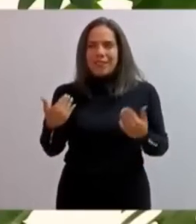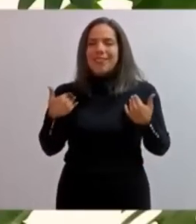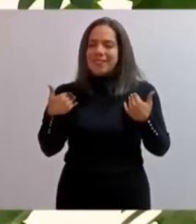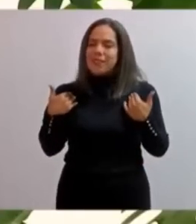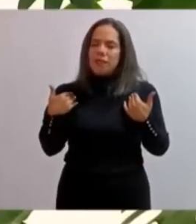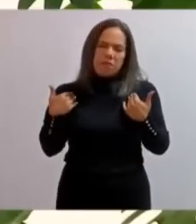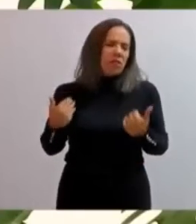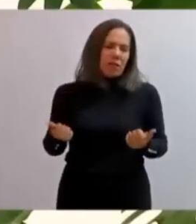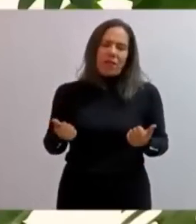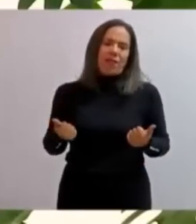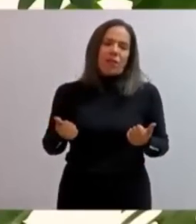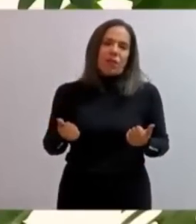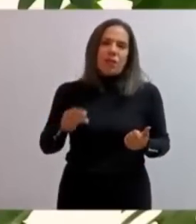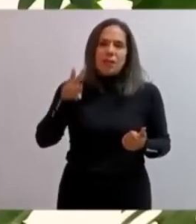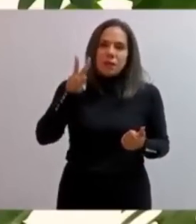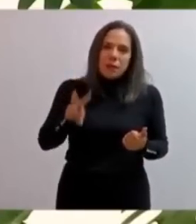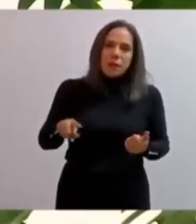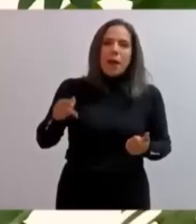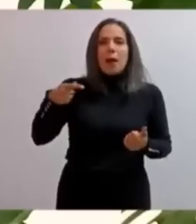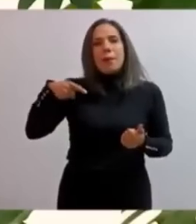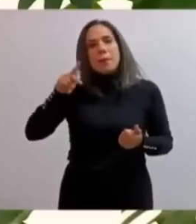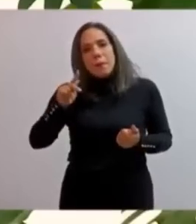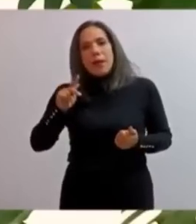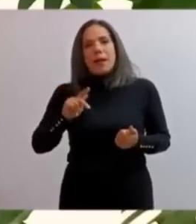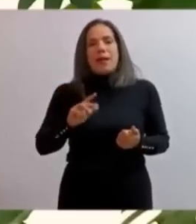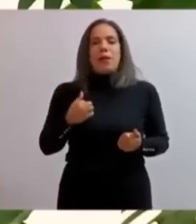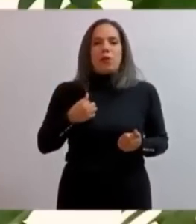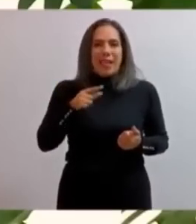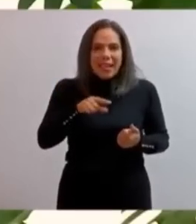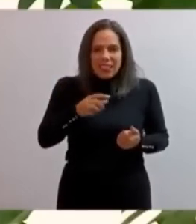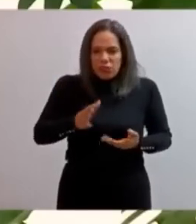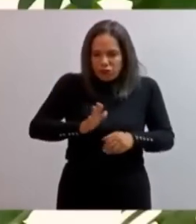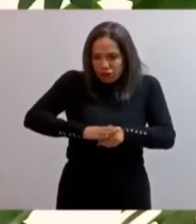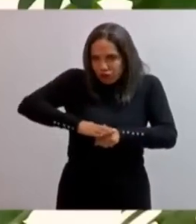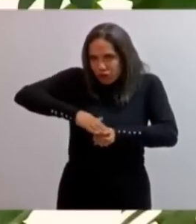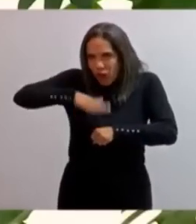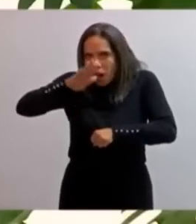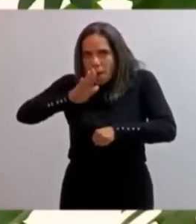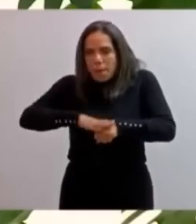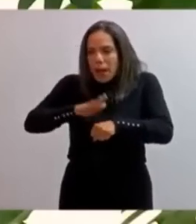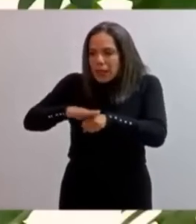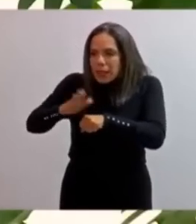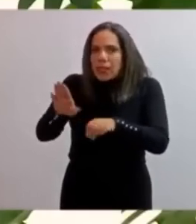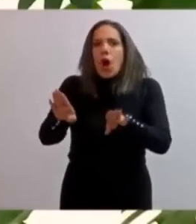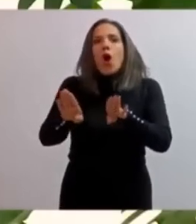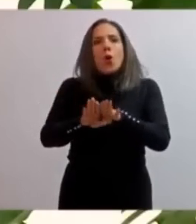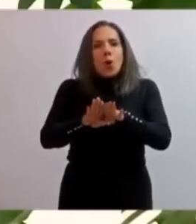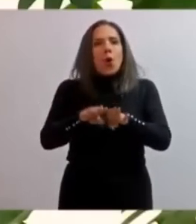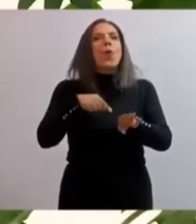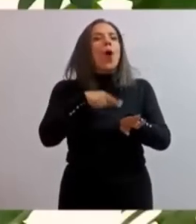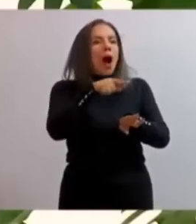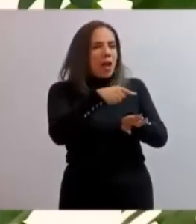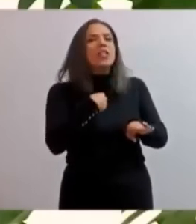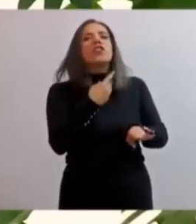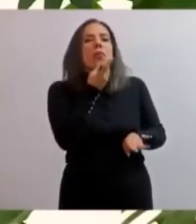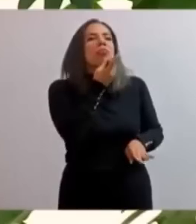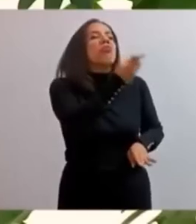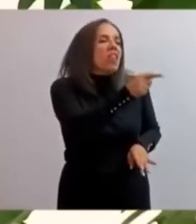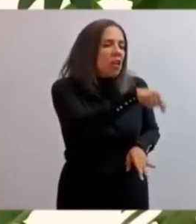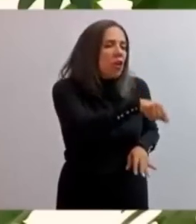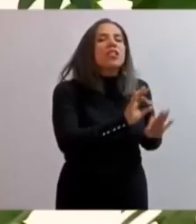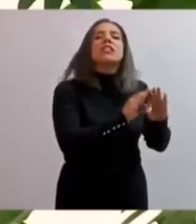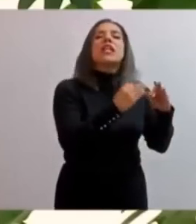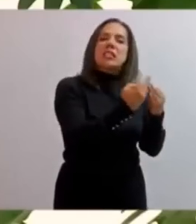Tenemos diferencias. Lo que hace rico el Consejo Técnico es poder argumentar esas diferencias,